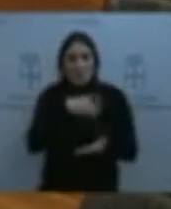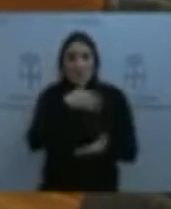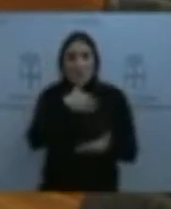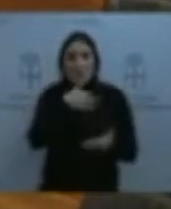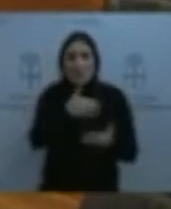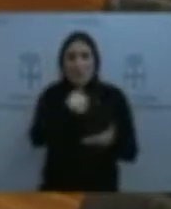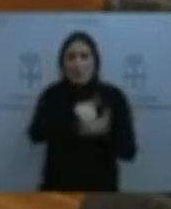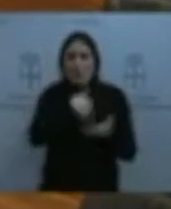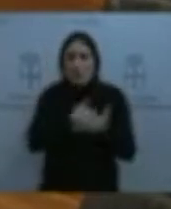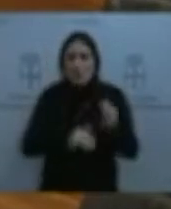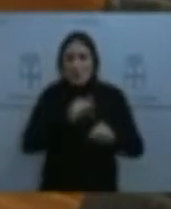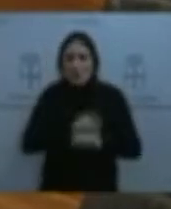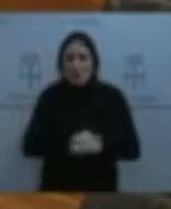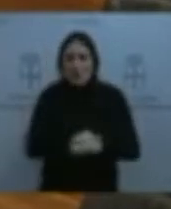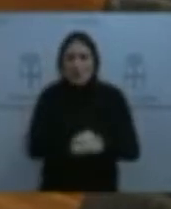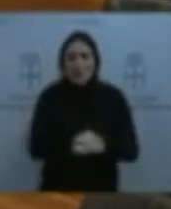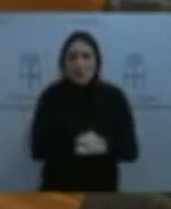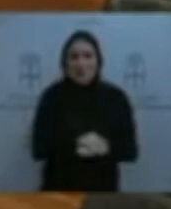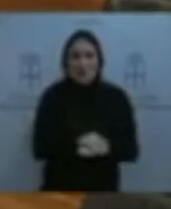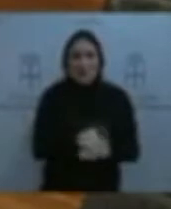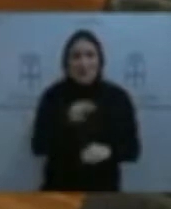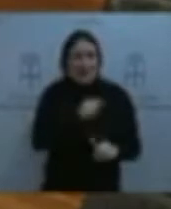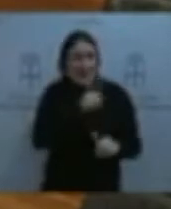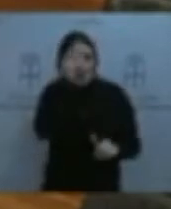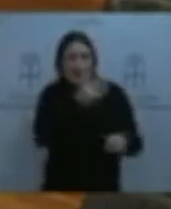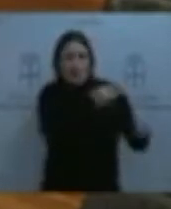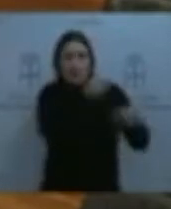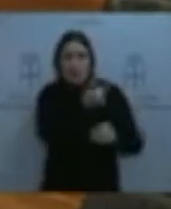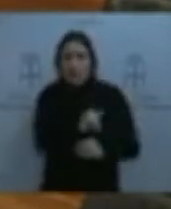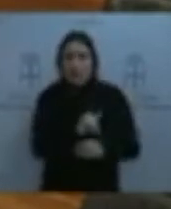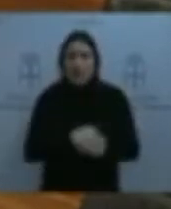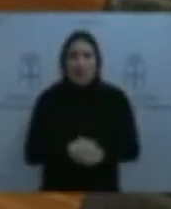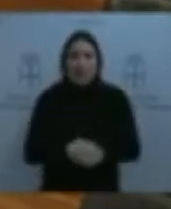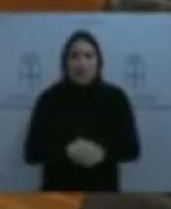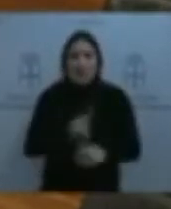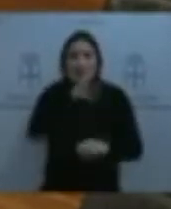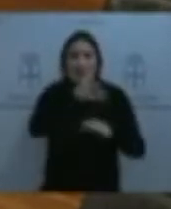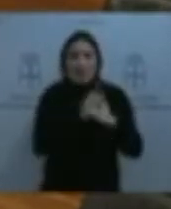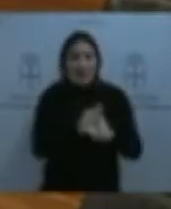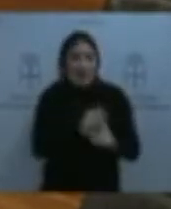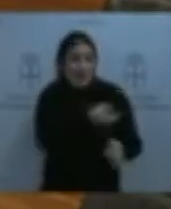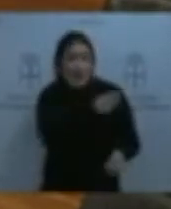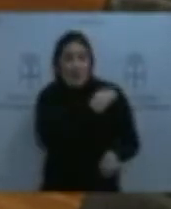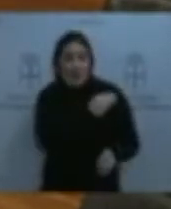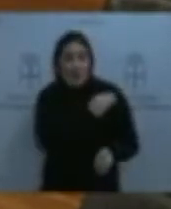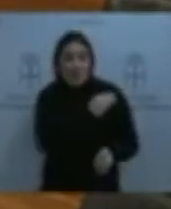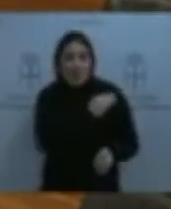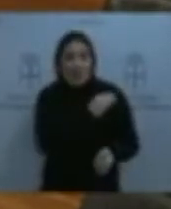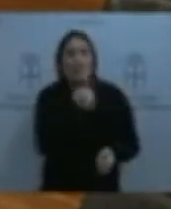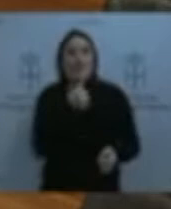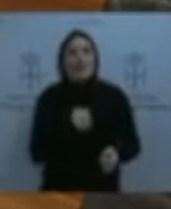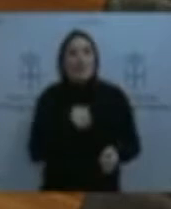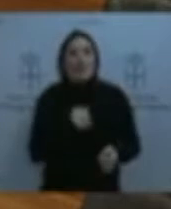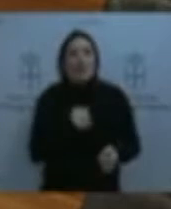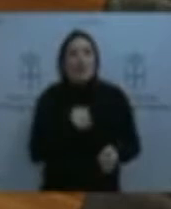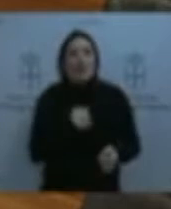que había formulado, y espero que estén en su poder. En cuanto a la segunda parte, señoría, de su pregunta, ¿qué medidas